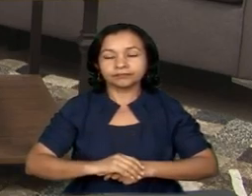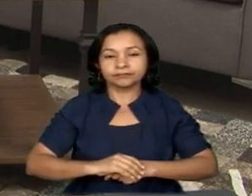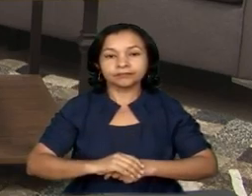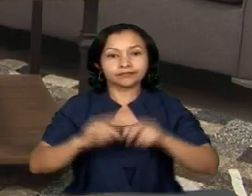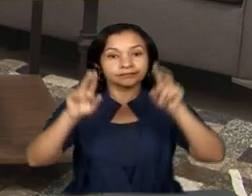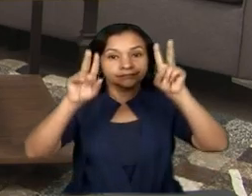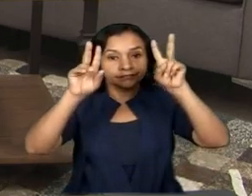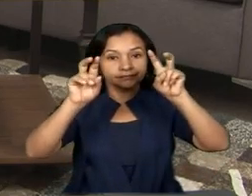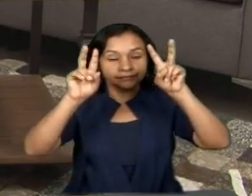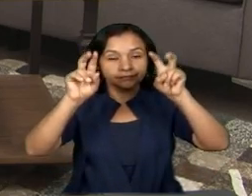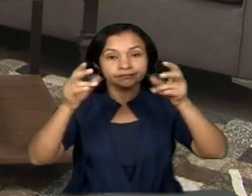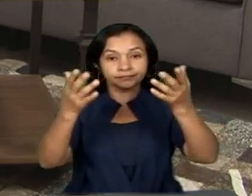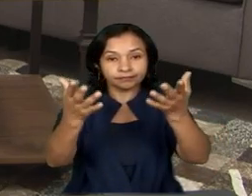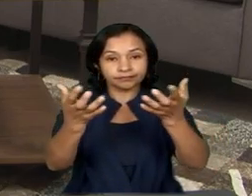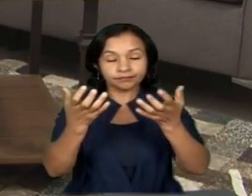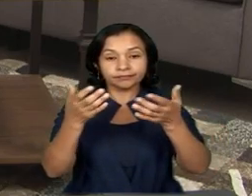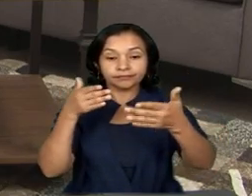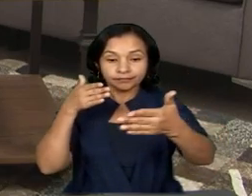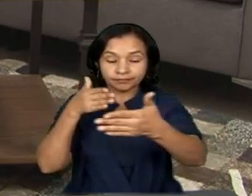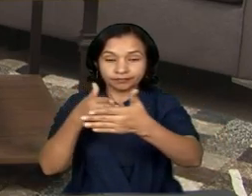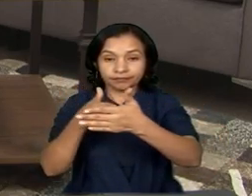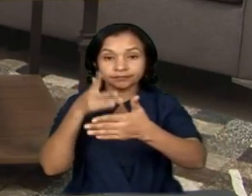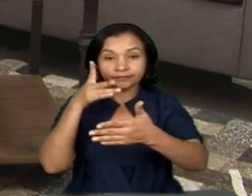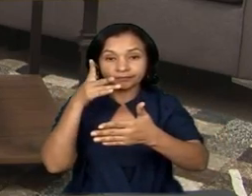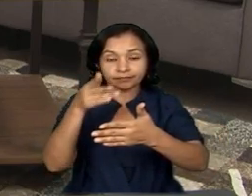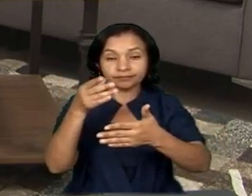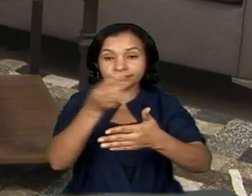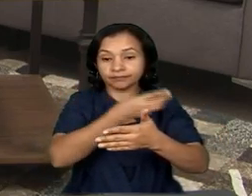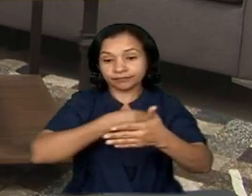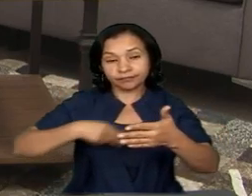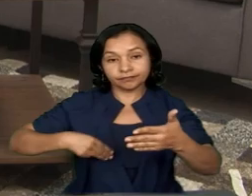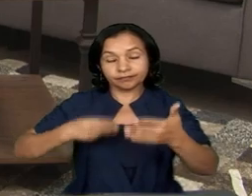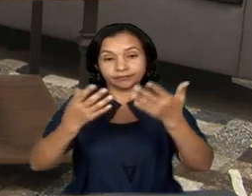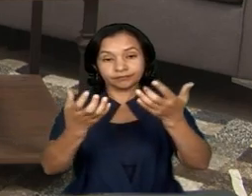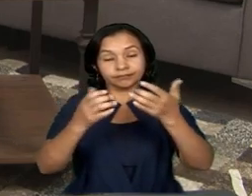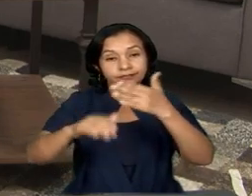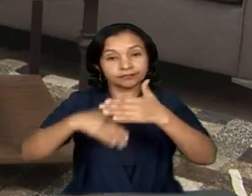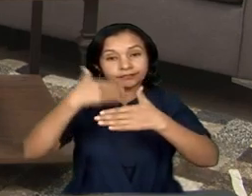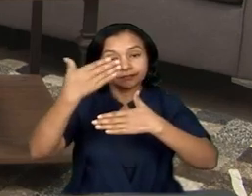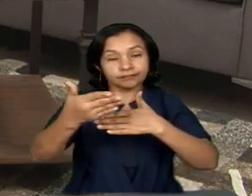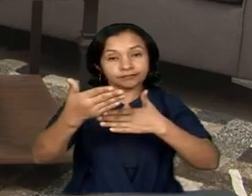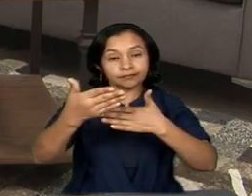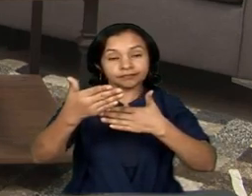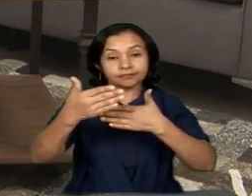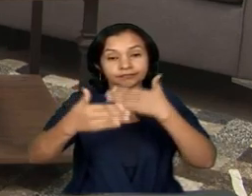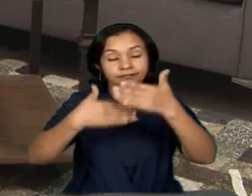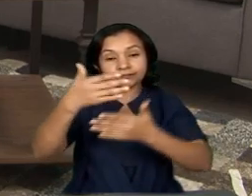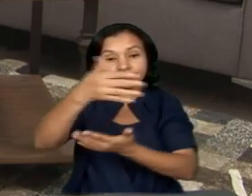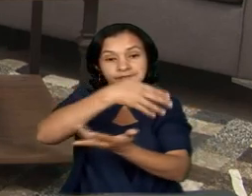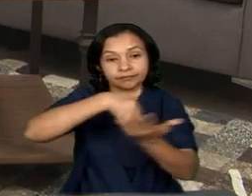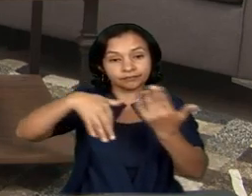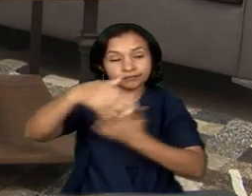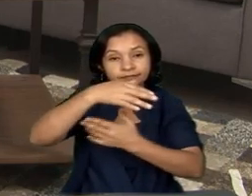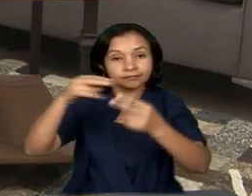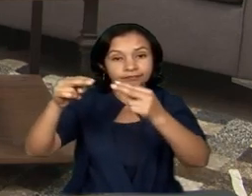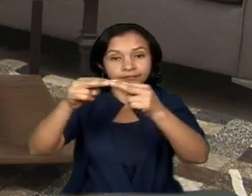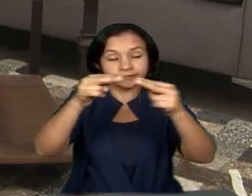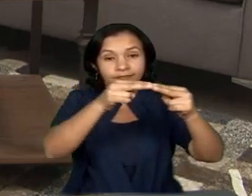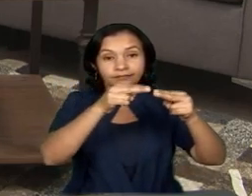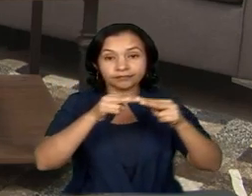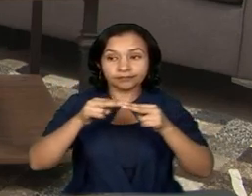lógica también algo que quisiera, tenemos que hacer una pausa, señor ministro, pero al volver quisiera que habláramos de esa parte de procesos de interacción y sinergia,